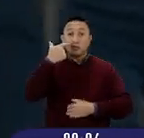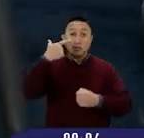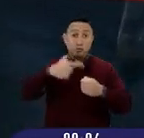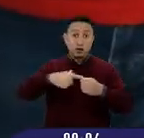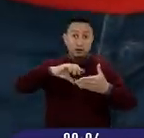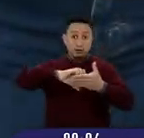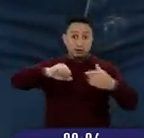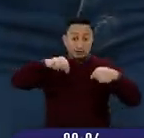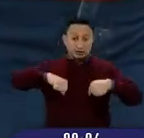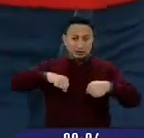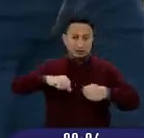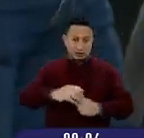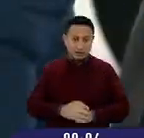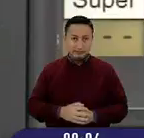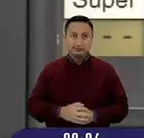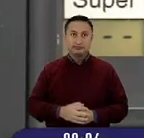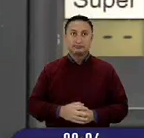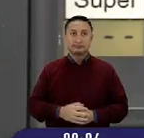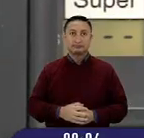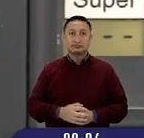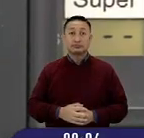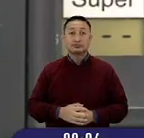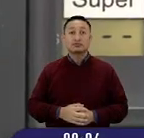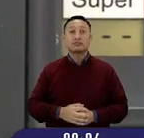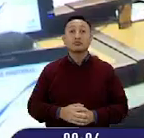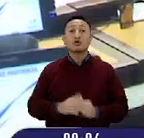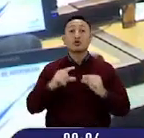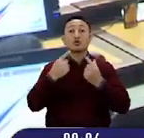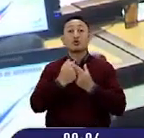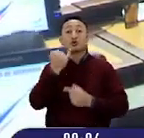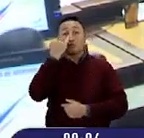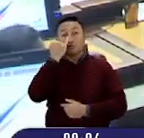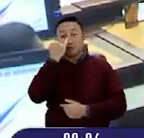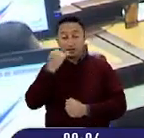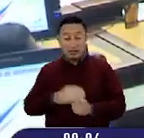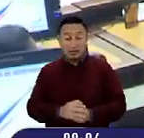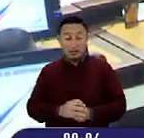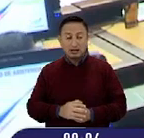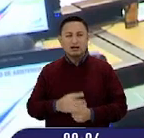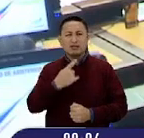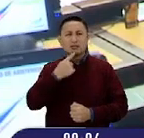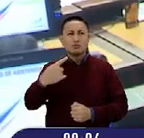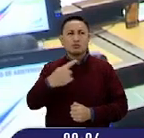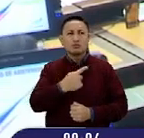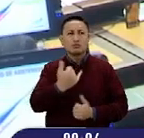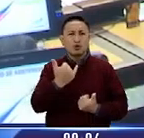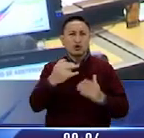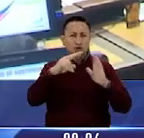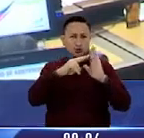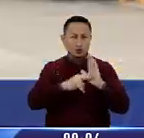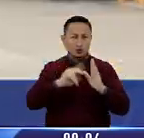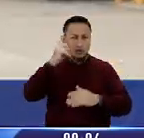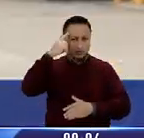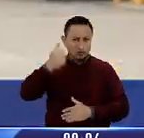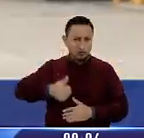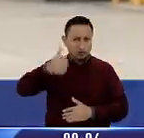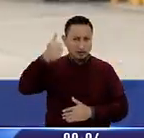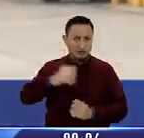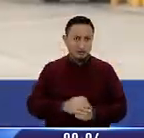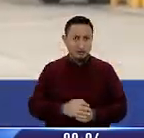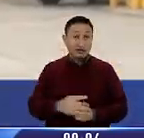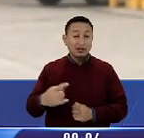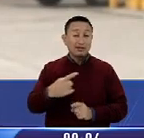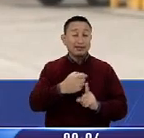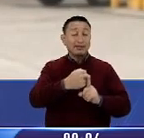Extra y Ecopaís. La bancada de Pachacuti, por ejemplo, asegura que la medida gubernamental podría